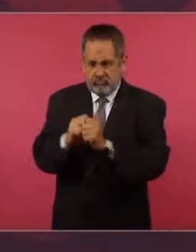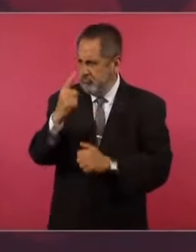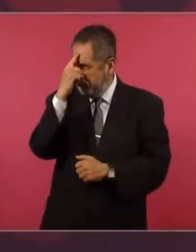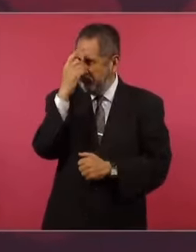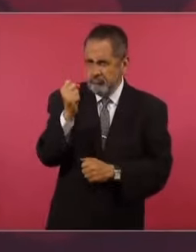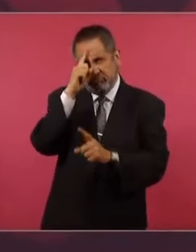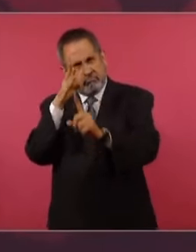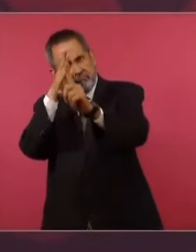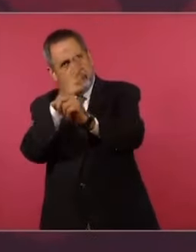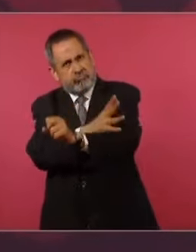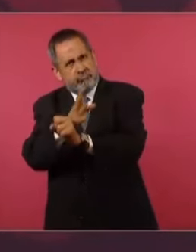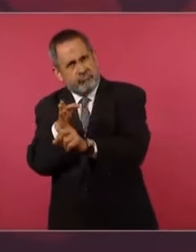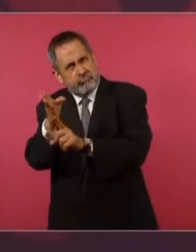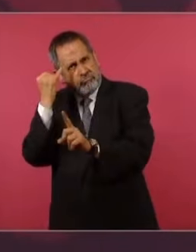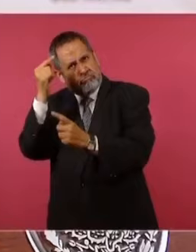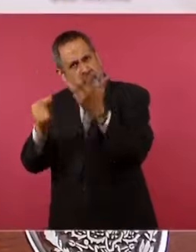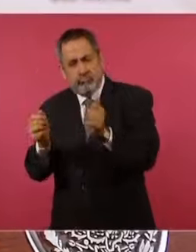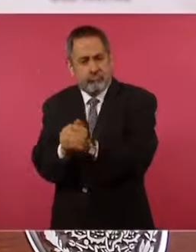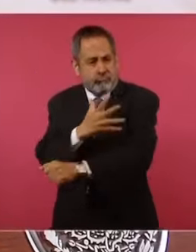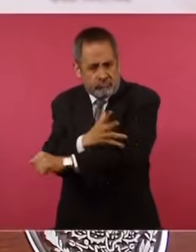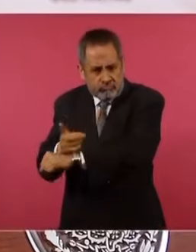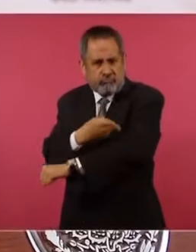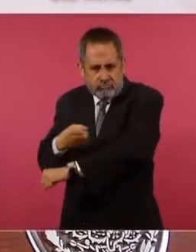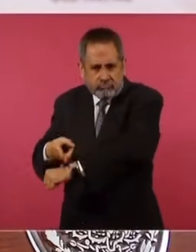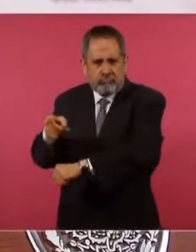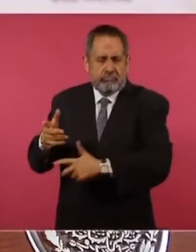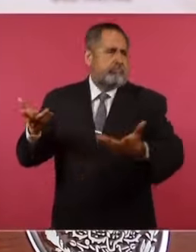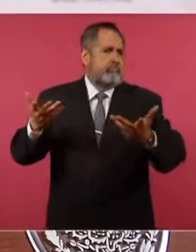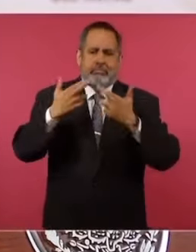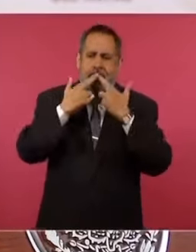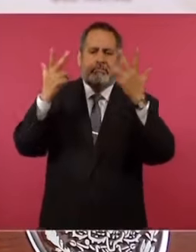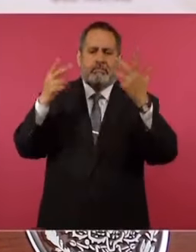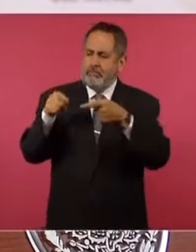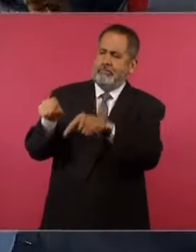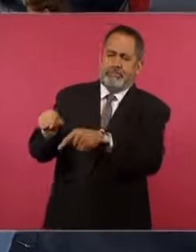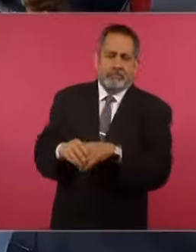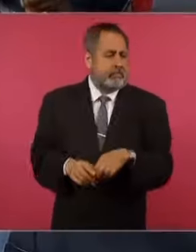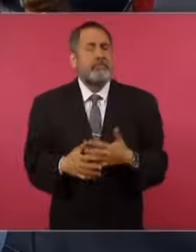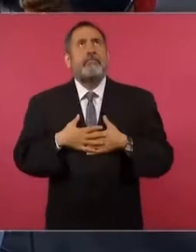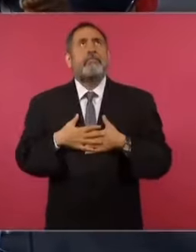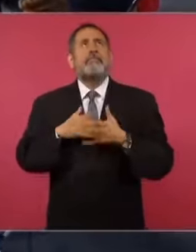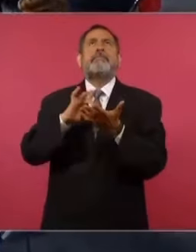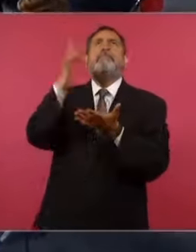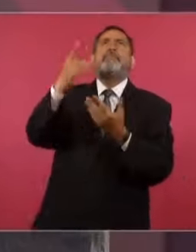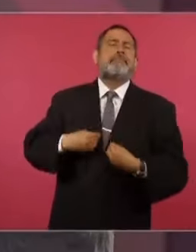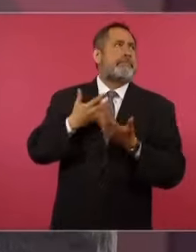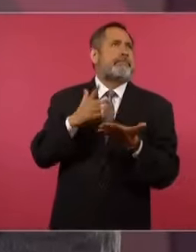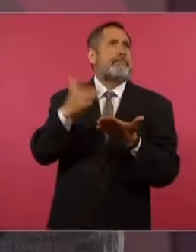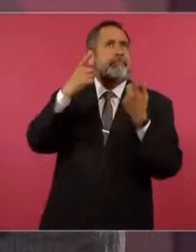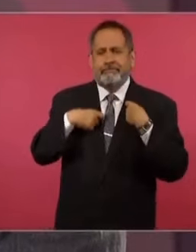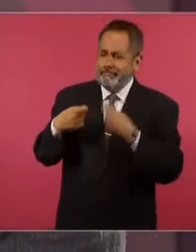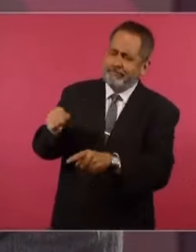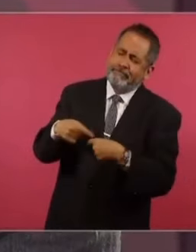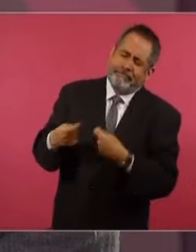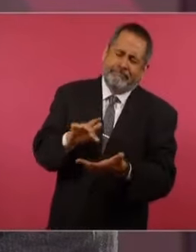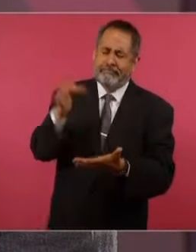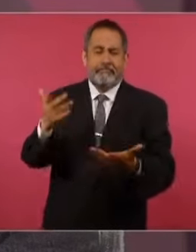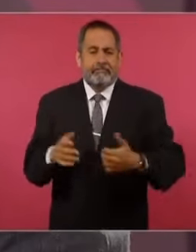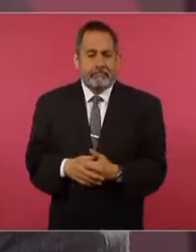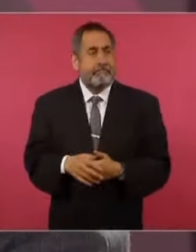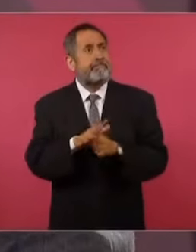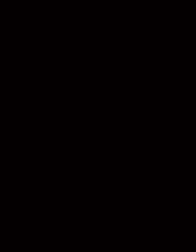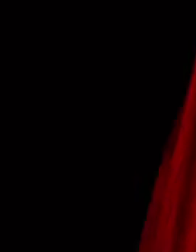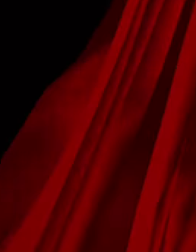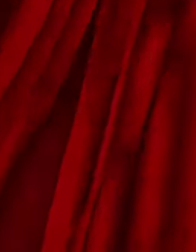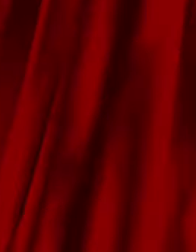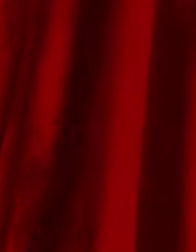convicciones Con principios con ideales Qué más le puedo pedir a la vida Gracias a la vida que nos ha